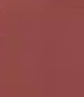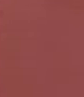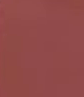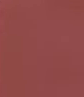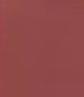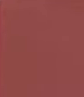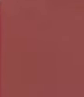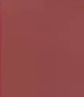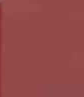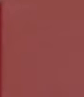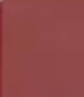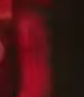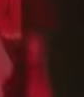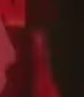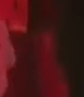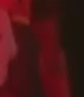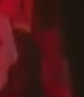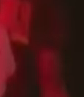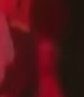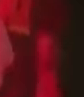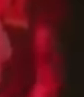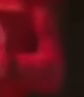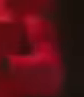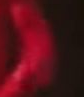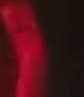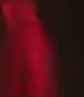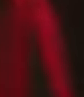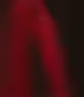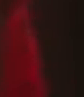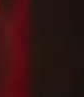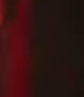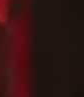mientras se precariza la existencia.